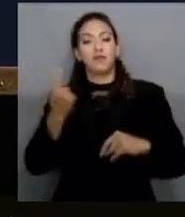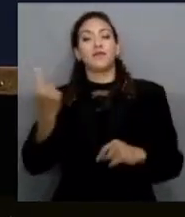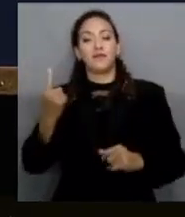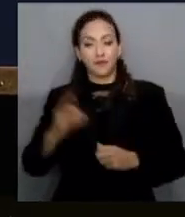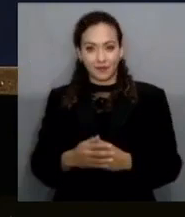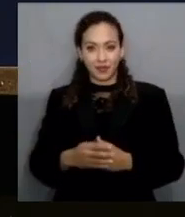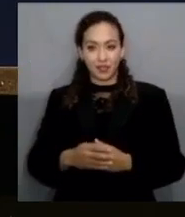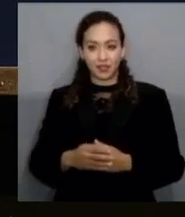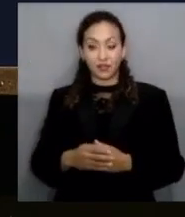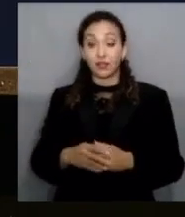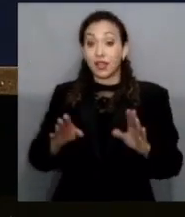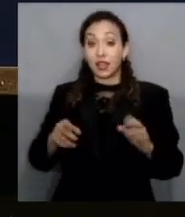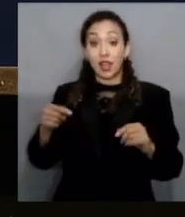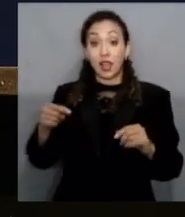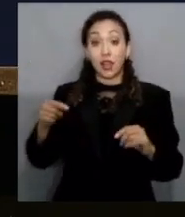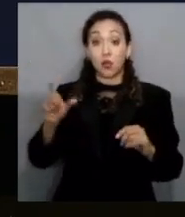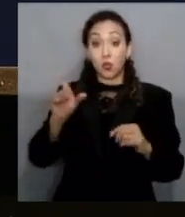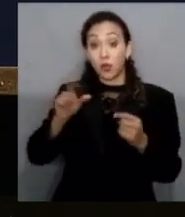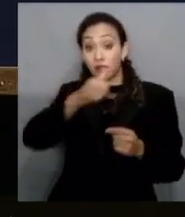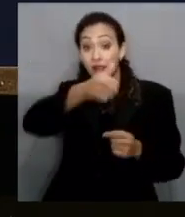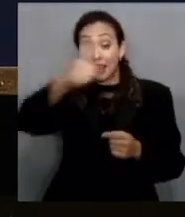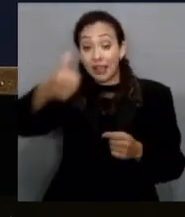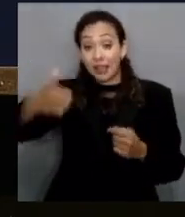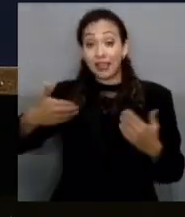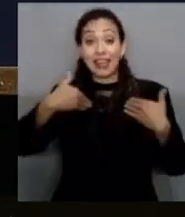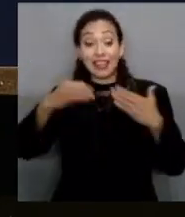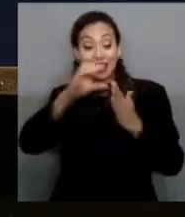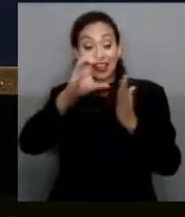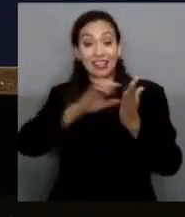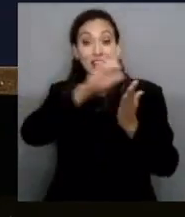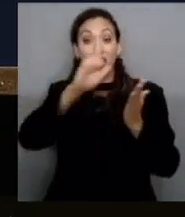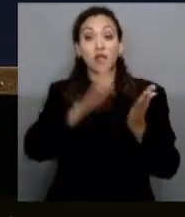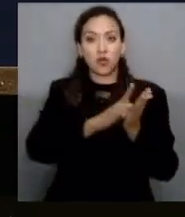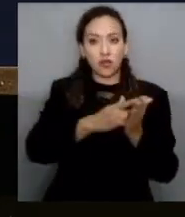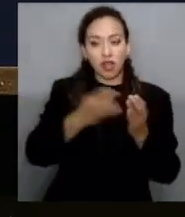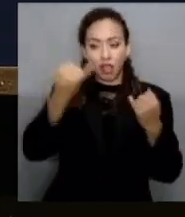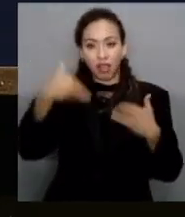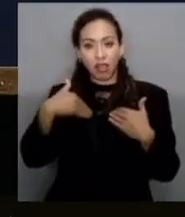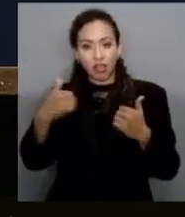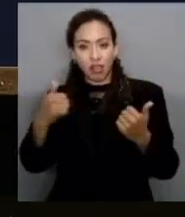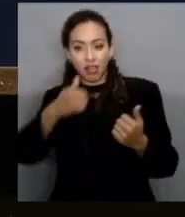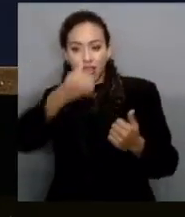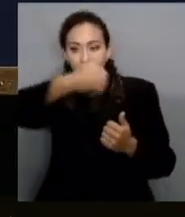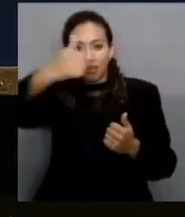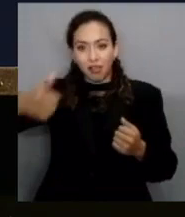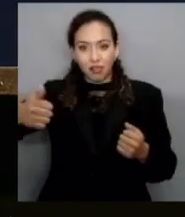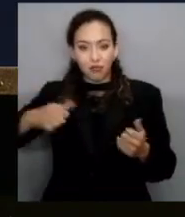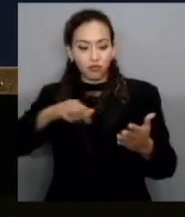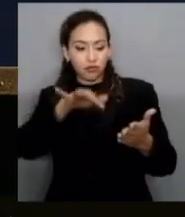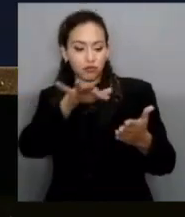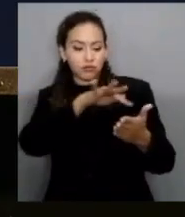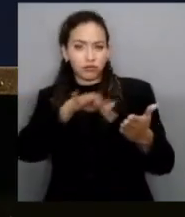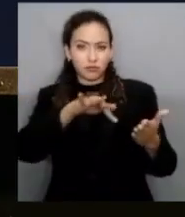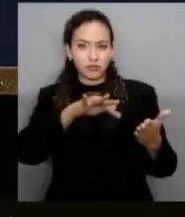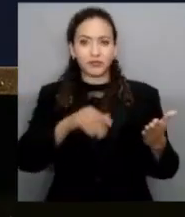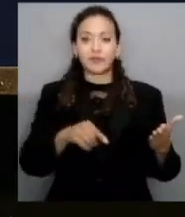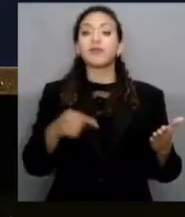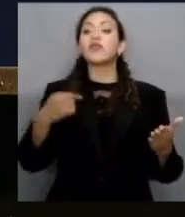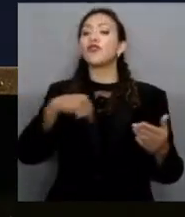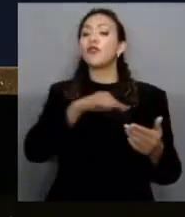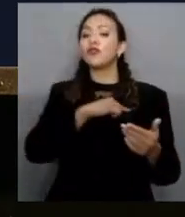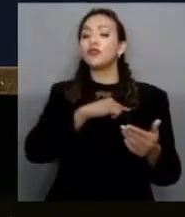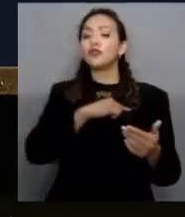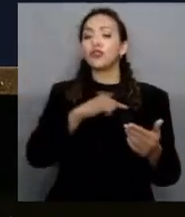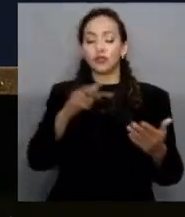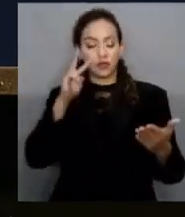recta interpretación de nuestra Constitución no debemos